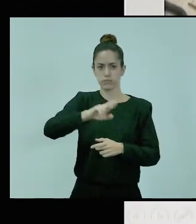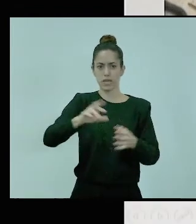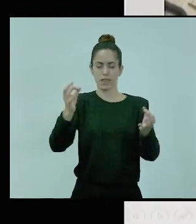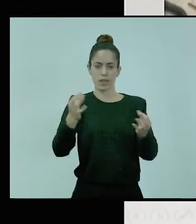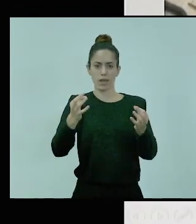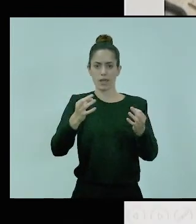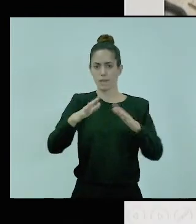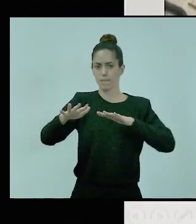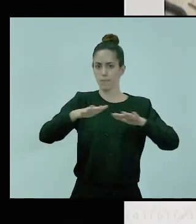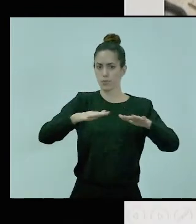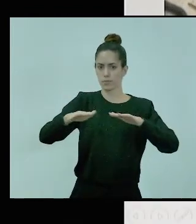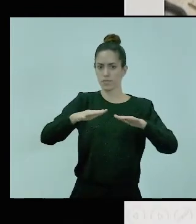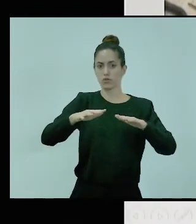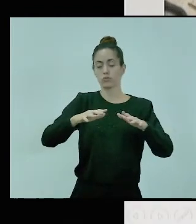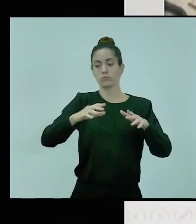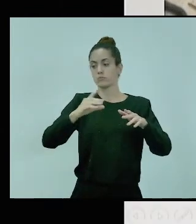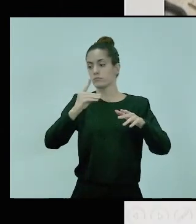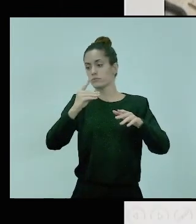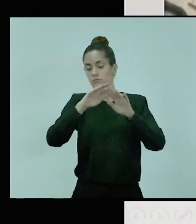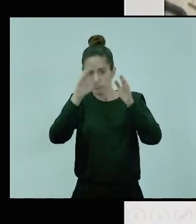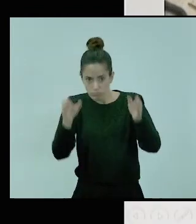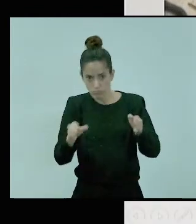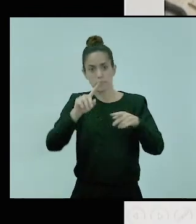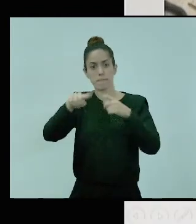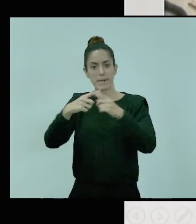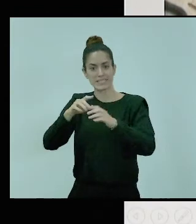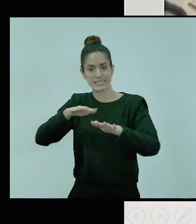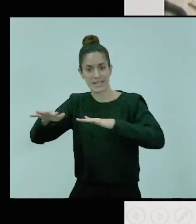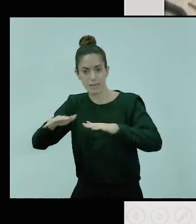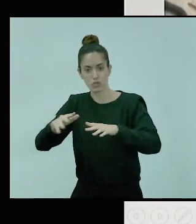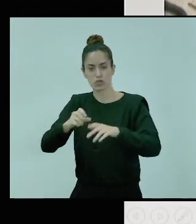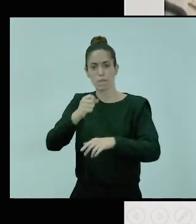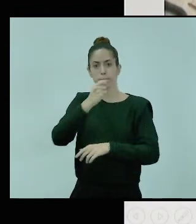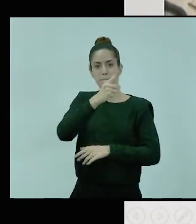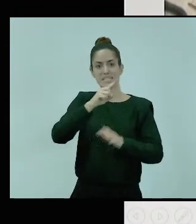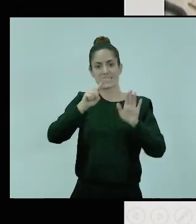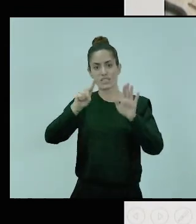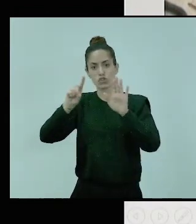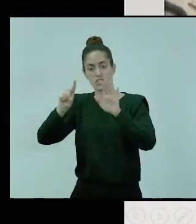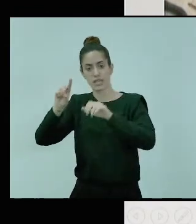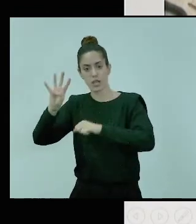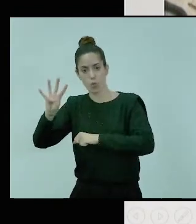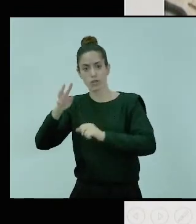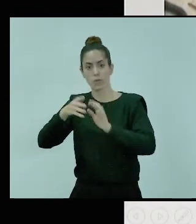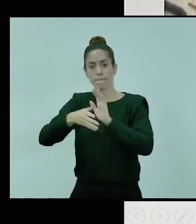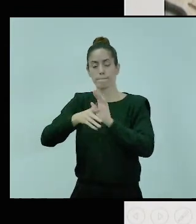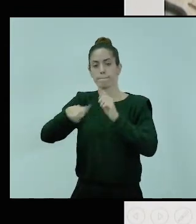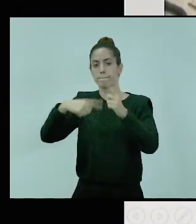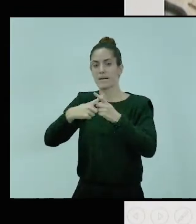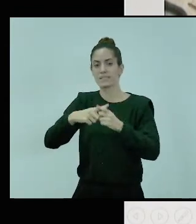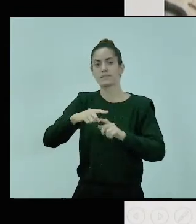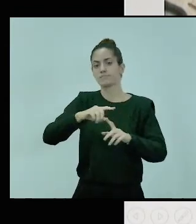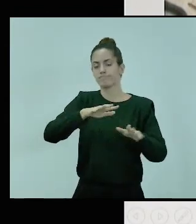son ese movimiento de las dovelas y esos efectos del terremoto de 1674 y del terremoto